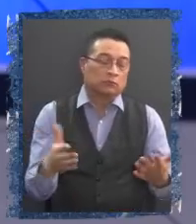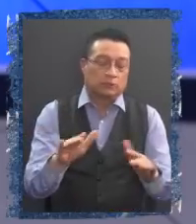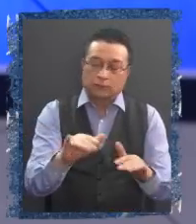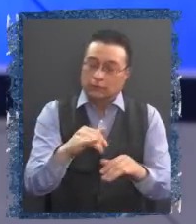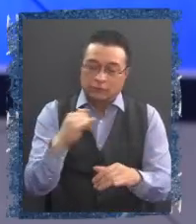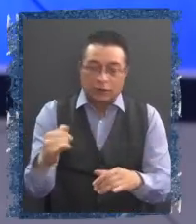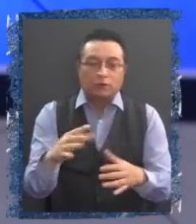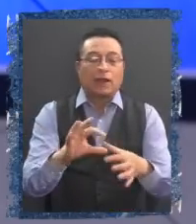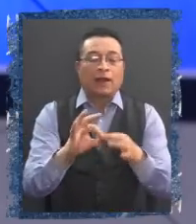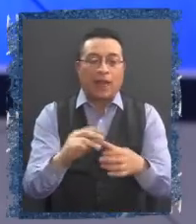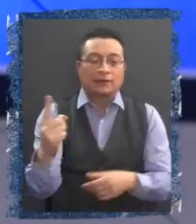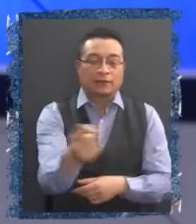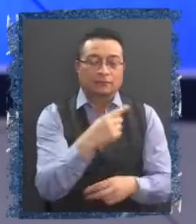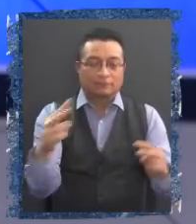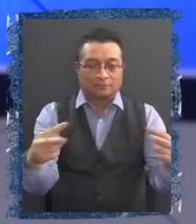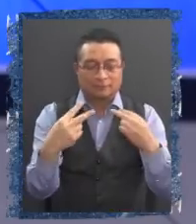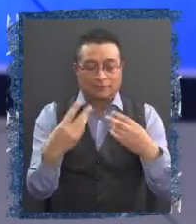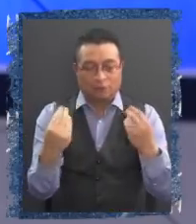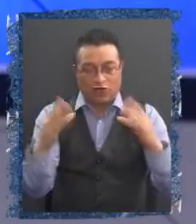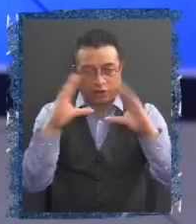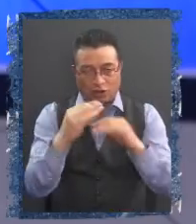por acompañarnos, que esté muy bien, buenas noches.